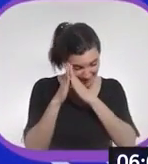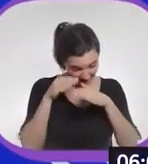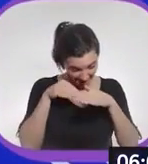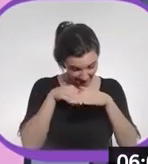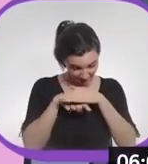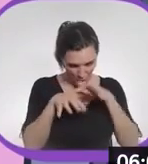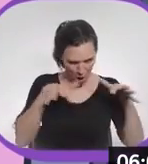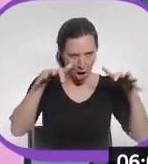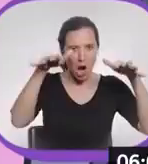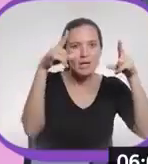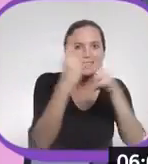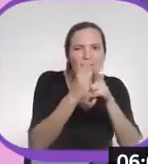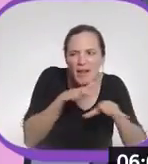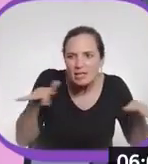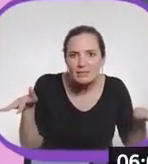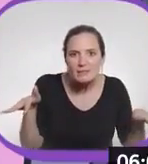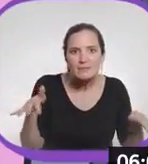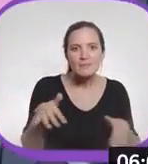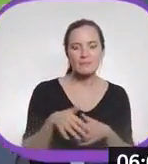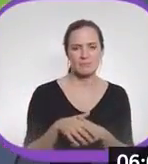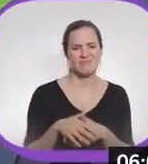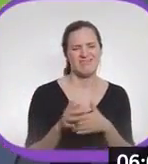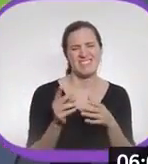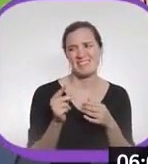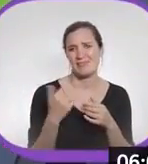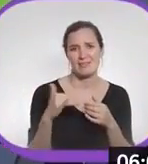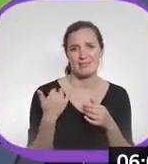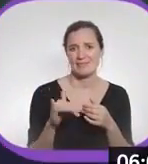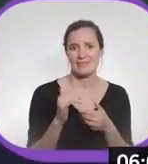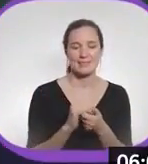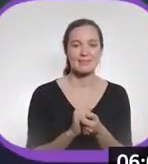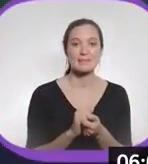cama de los niños. Vaya, esto se complicó. ¡Solo hazlo!